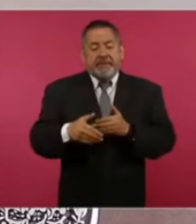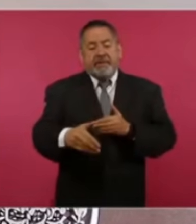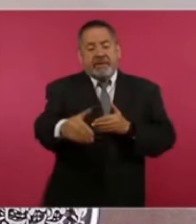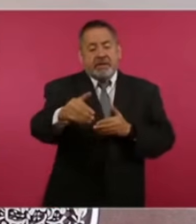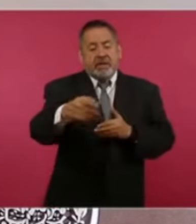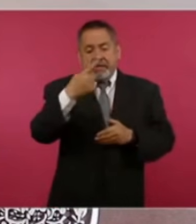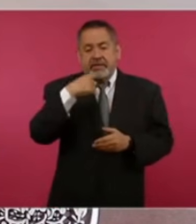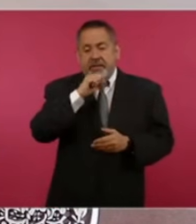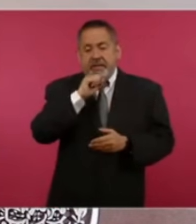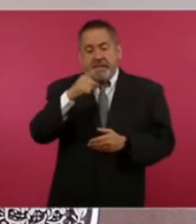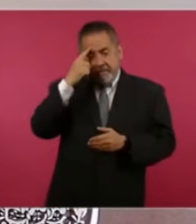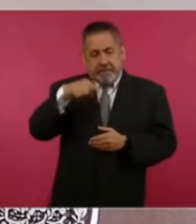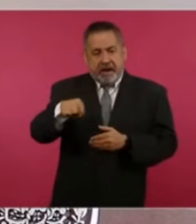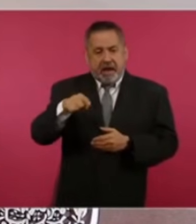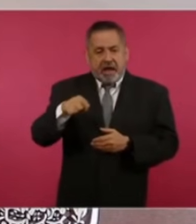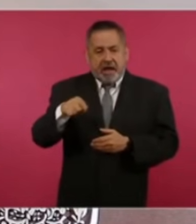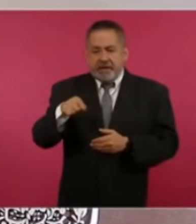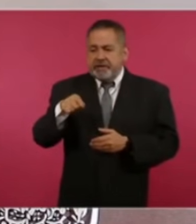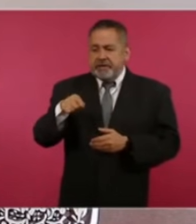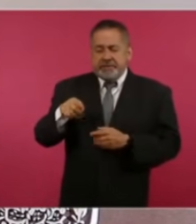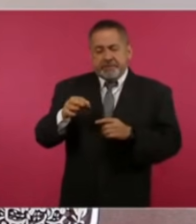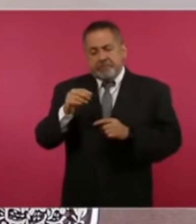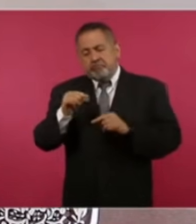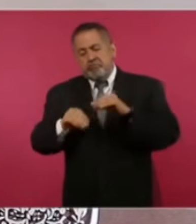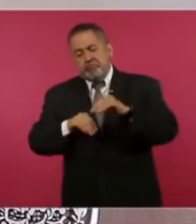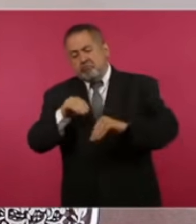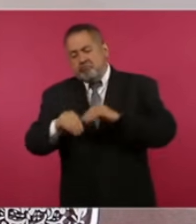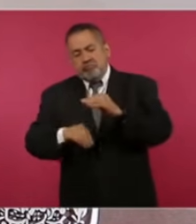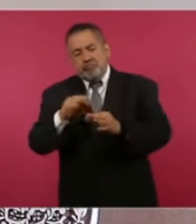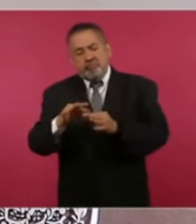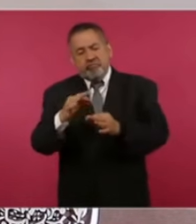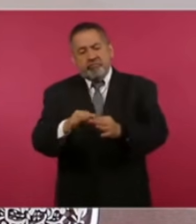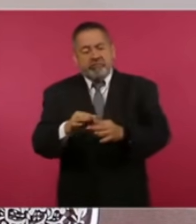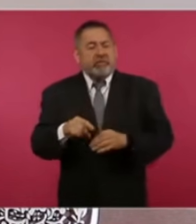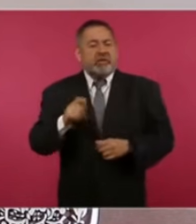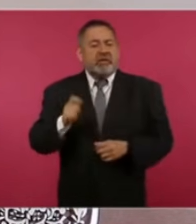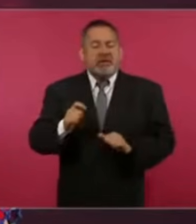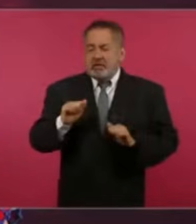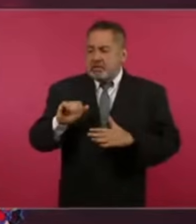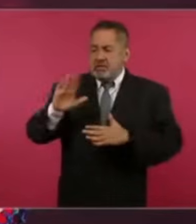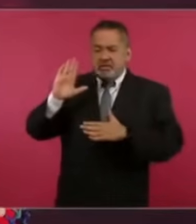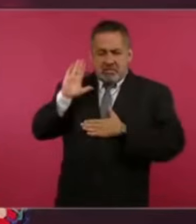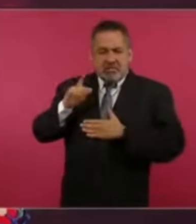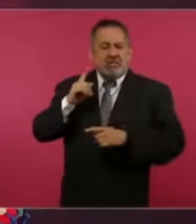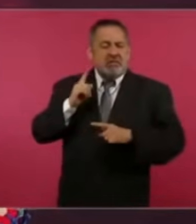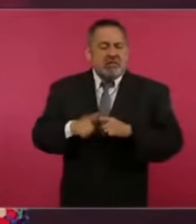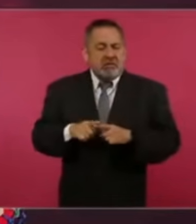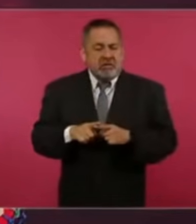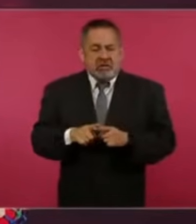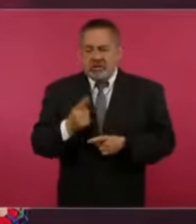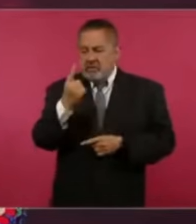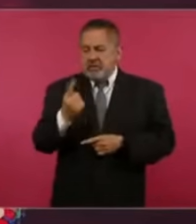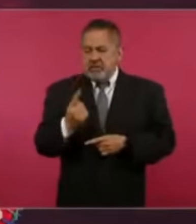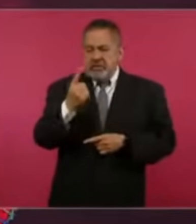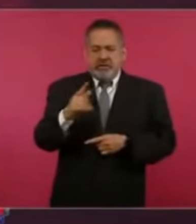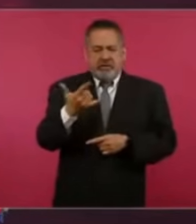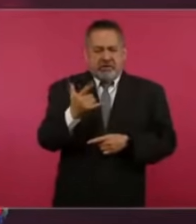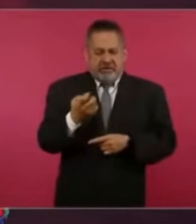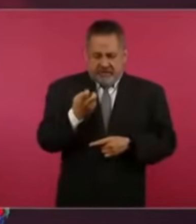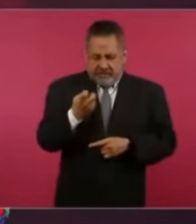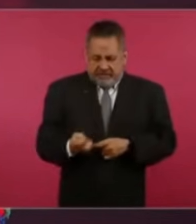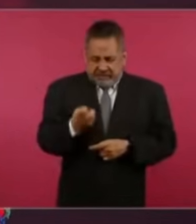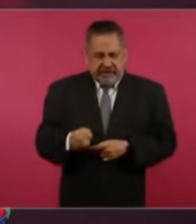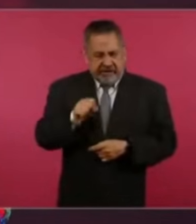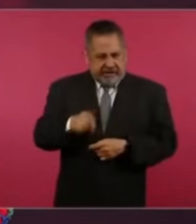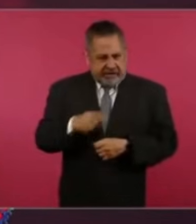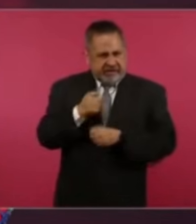camino hacia su implementación. El compromiso que el 1 de julio de este